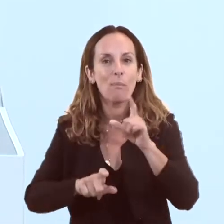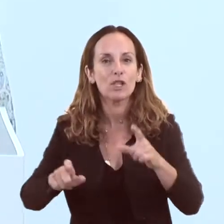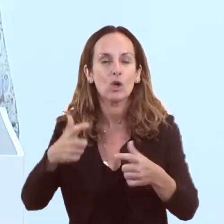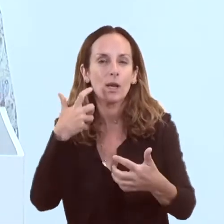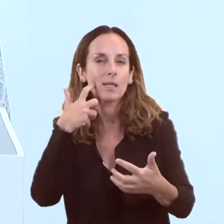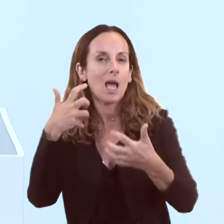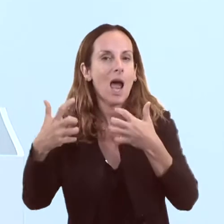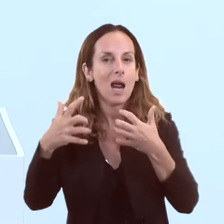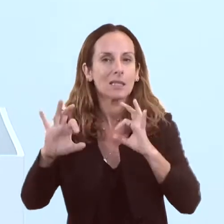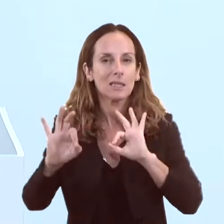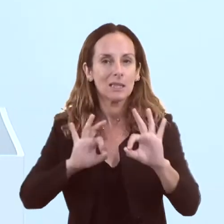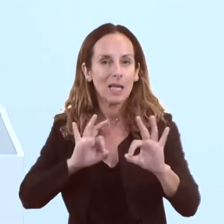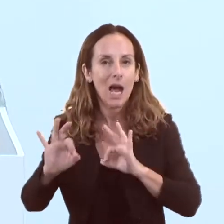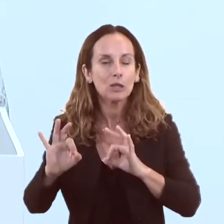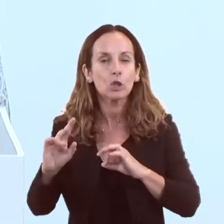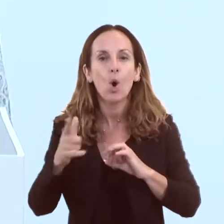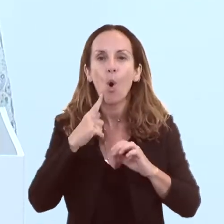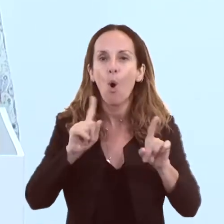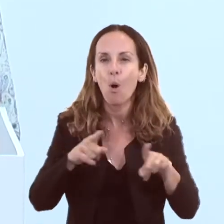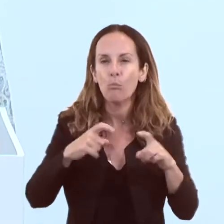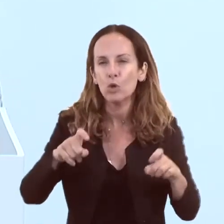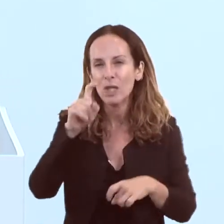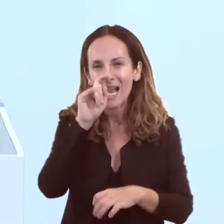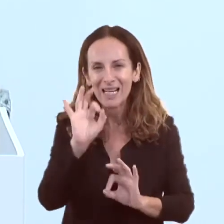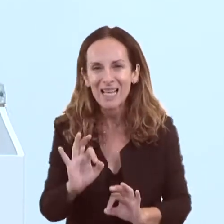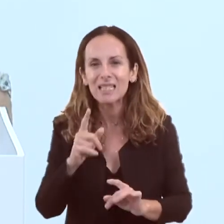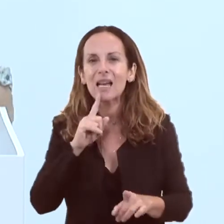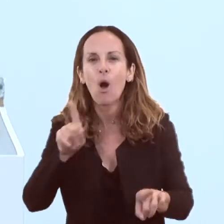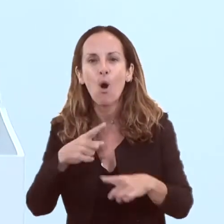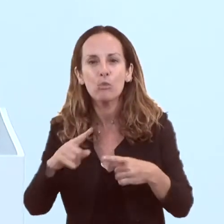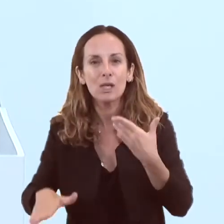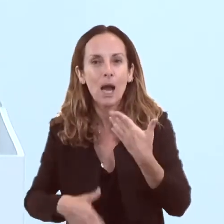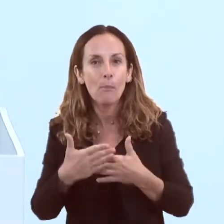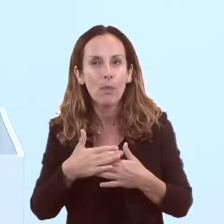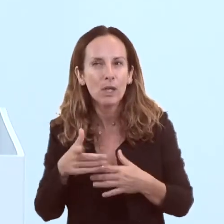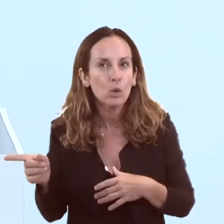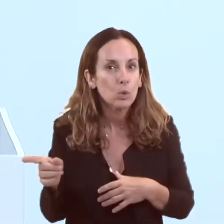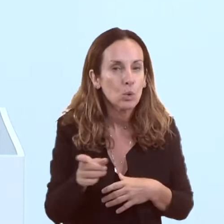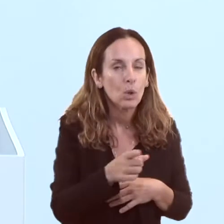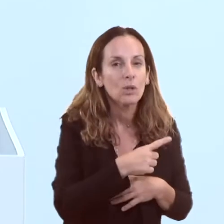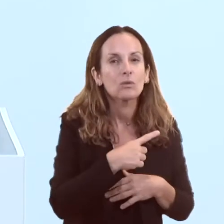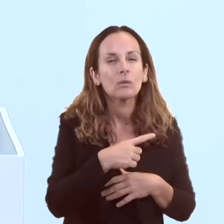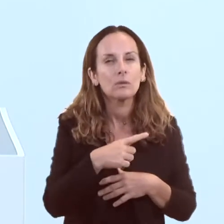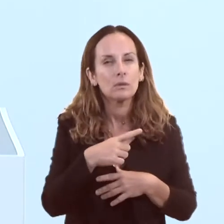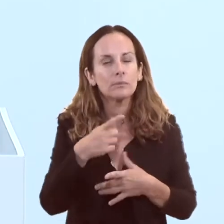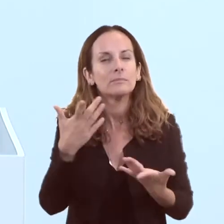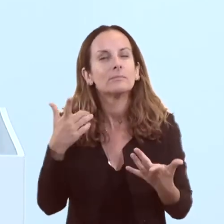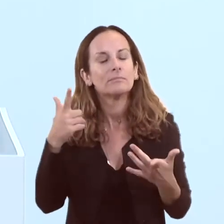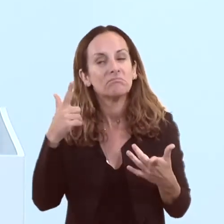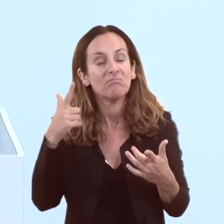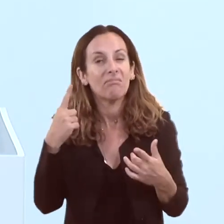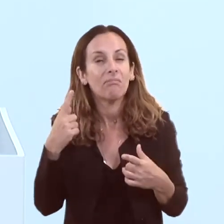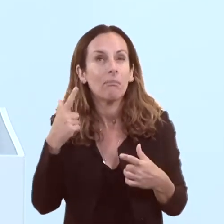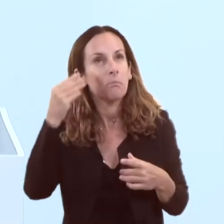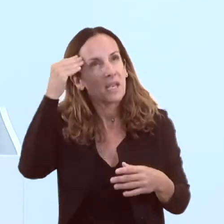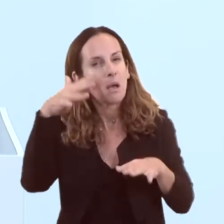artes plásticas o de la música clásica o de la contemporánea que son gente que a conciencia trabaja para minorías para entregar